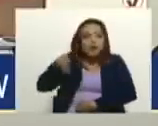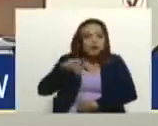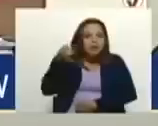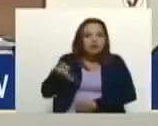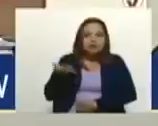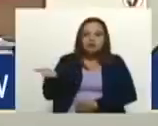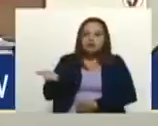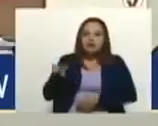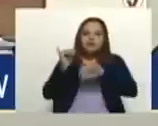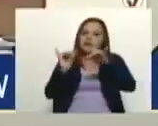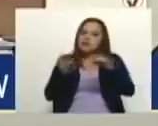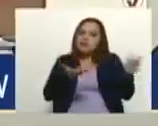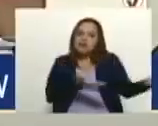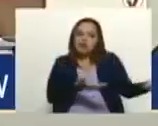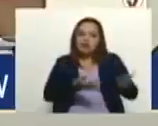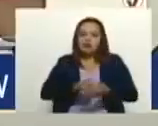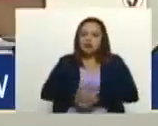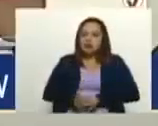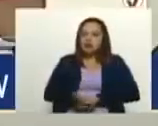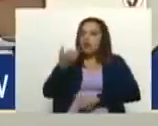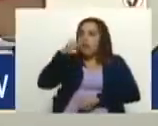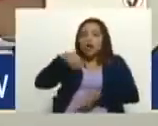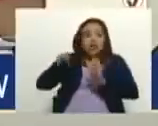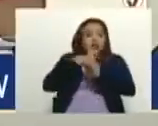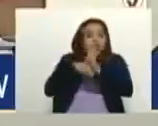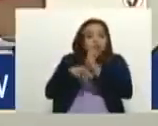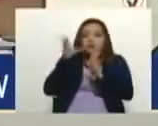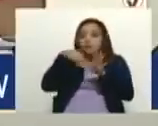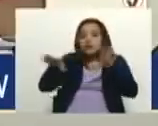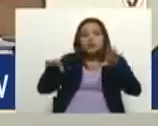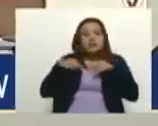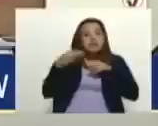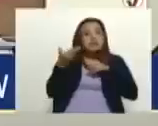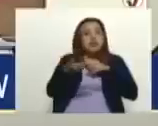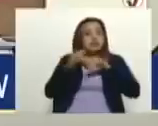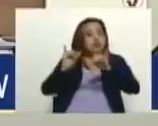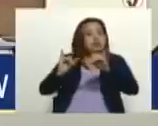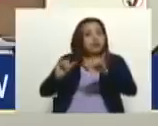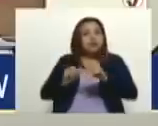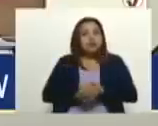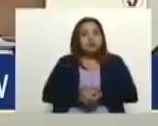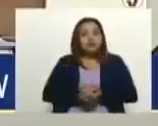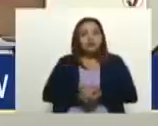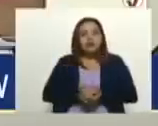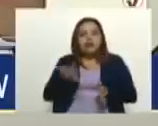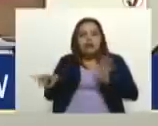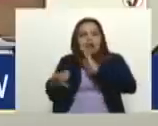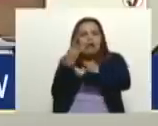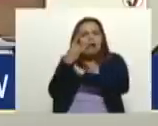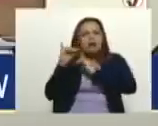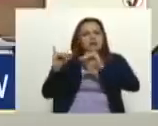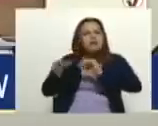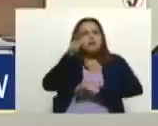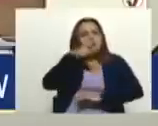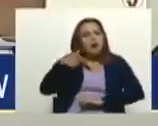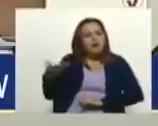Esa es la misma oposición, que pone sus reglas que no cumple, que engaña a su propia gente.